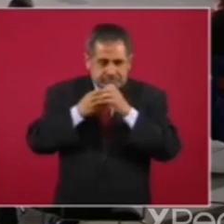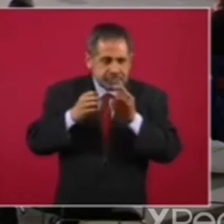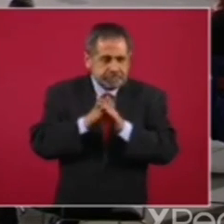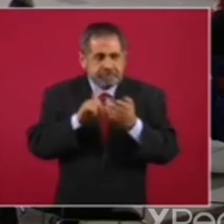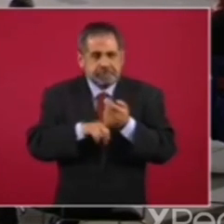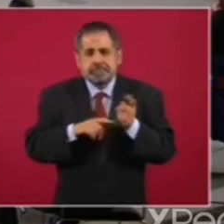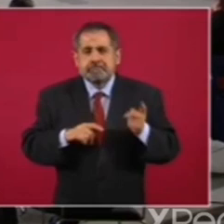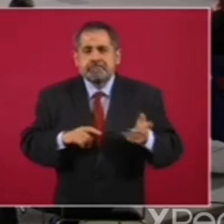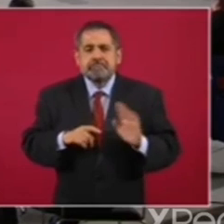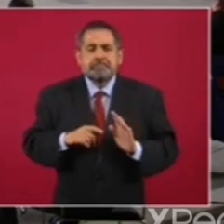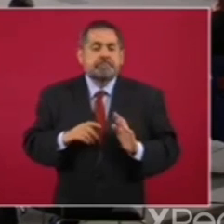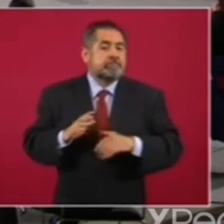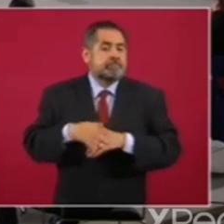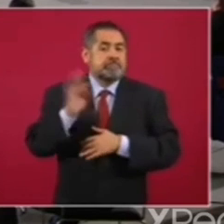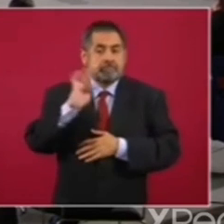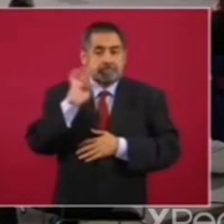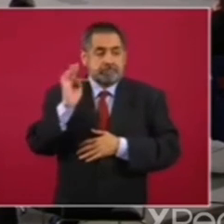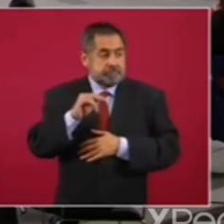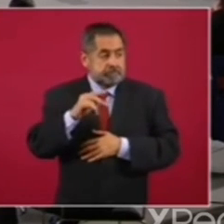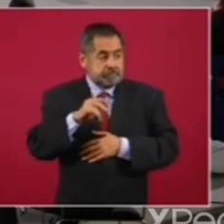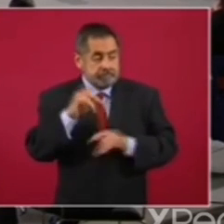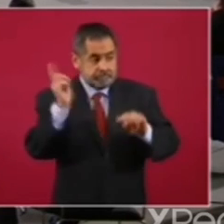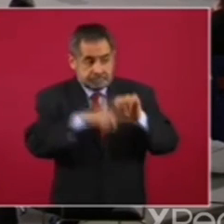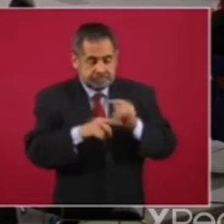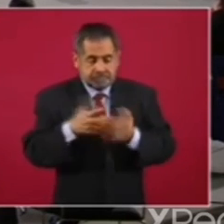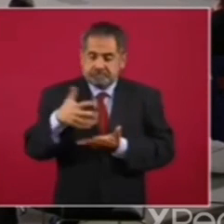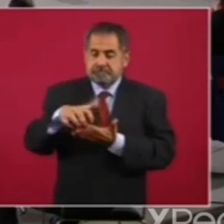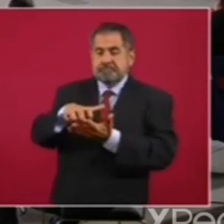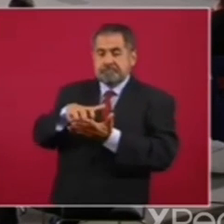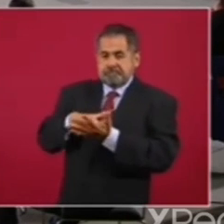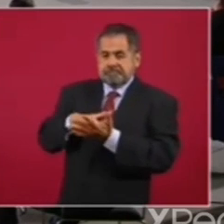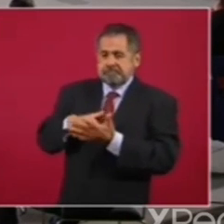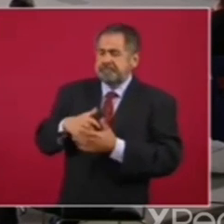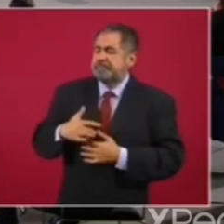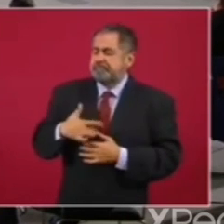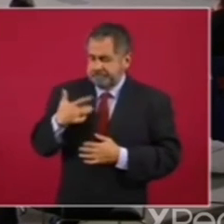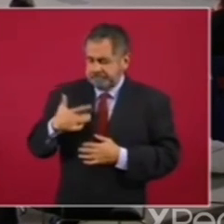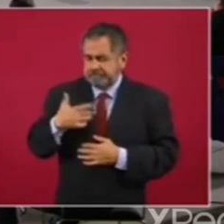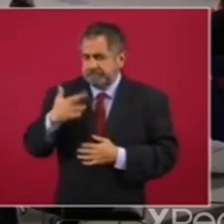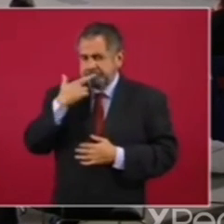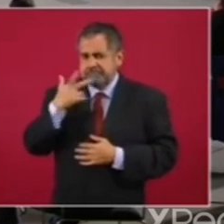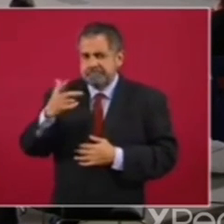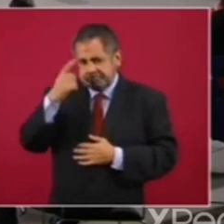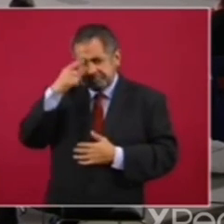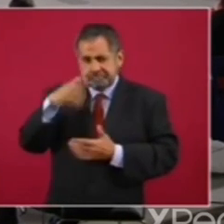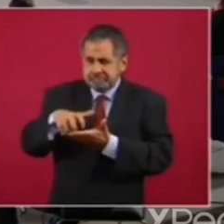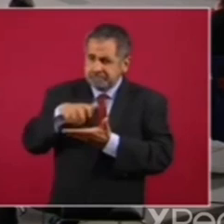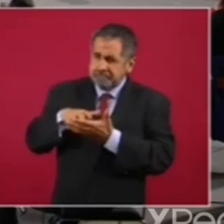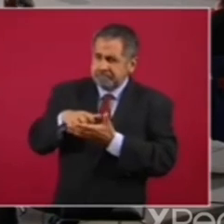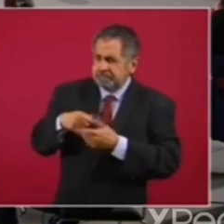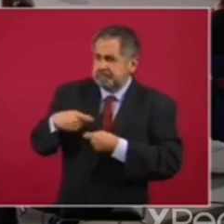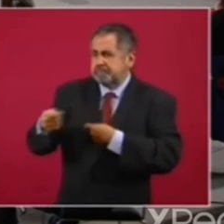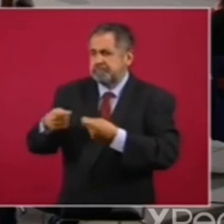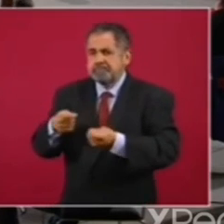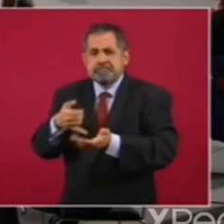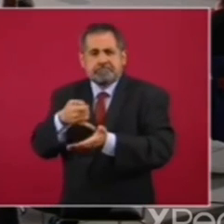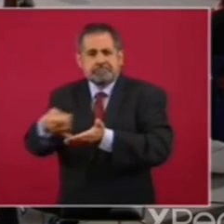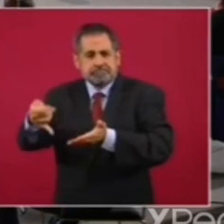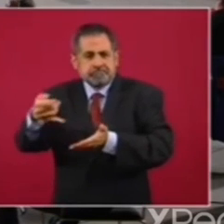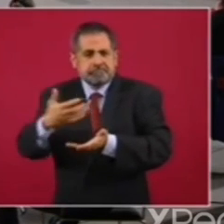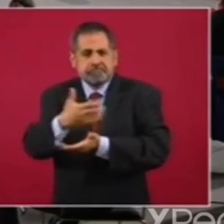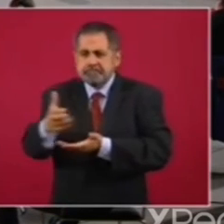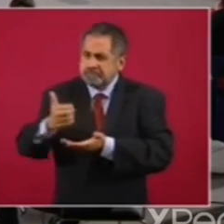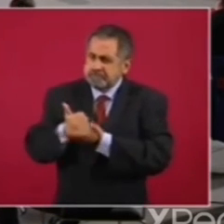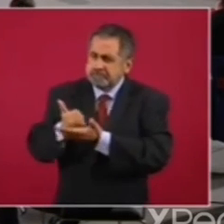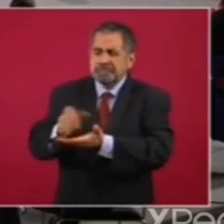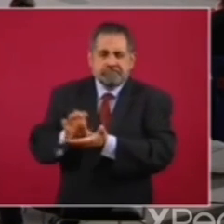analizarlo, porque si ahorramos, pues tenemos más para apoyar a los campesinos, tenemos